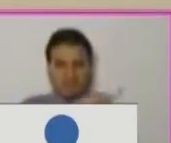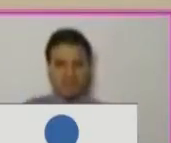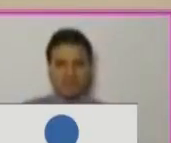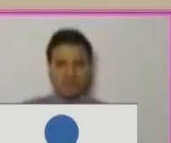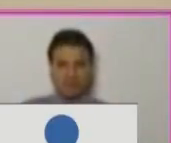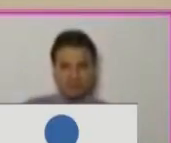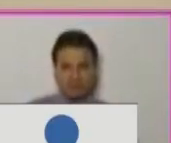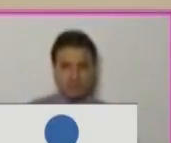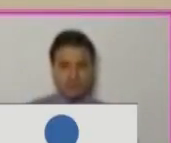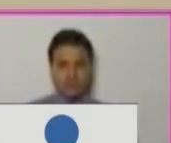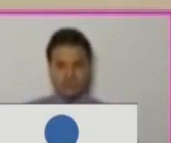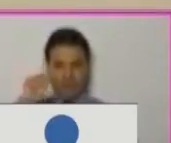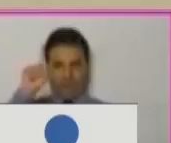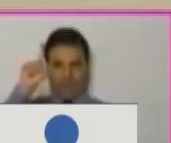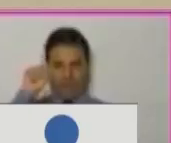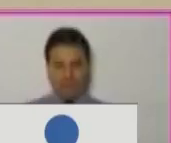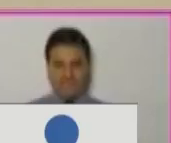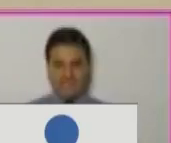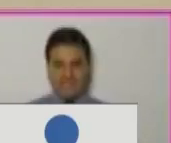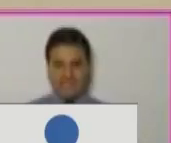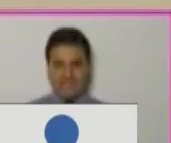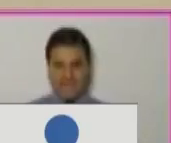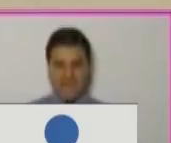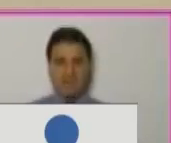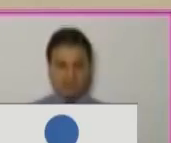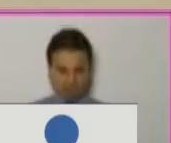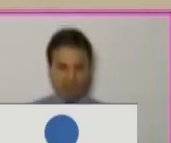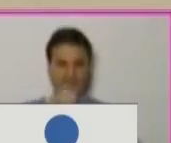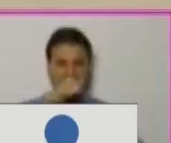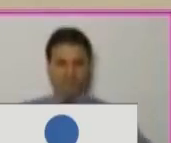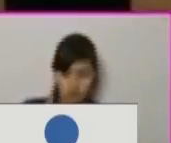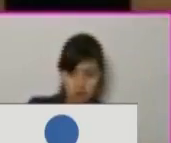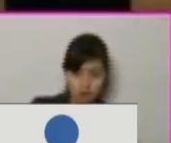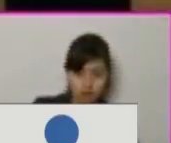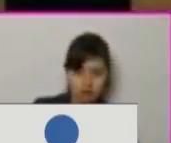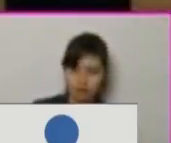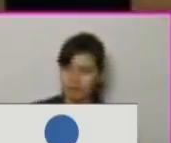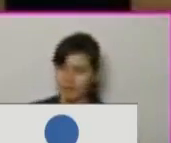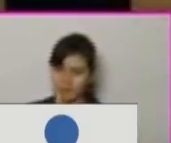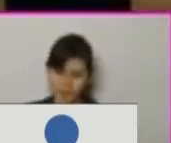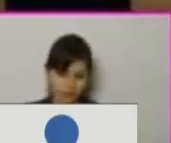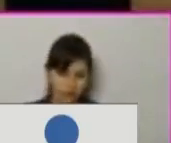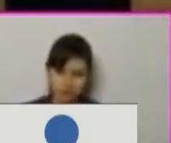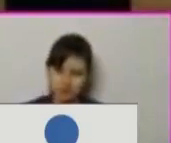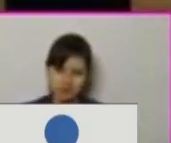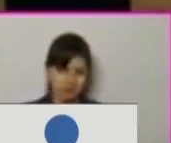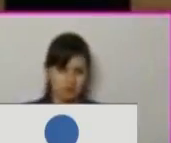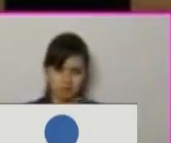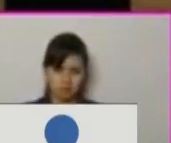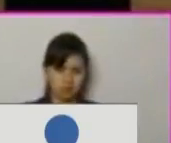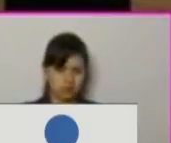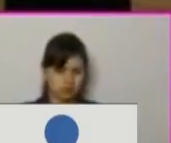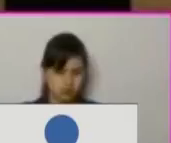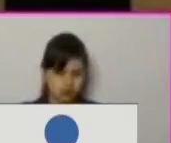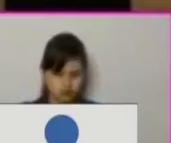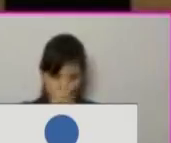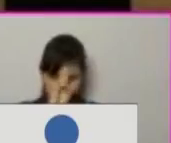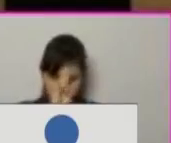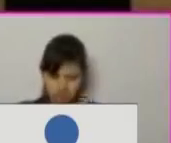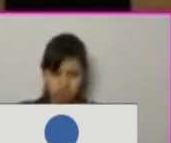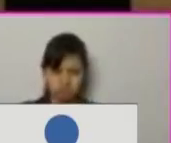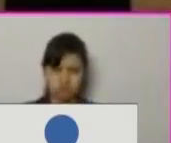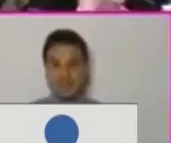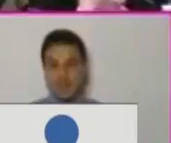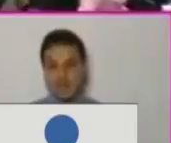convierte en el único árbitro de la contienda en el Estado de Puebla. Por su parte, el consejero Ciro Murayama le recordó